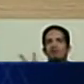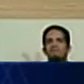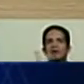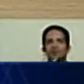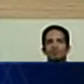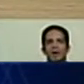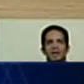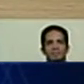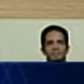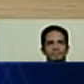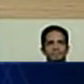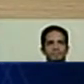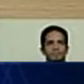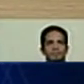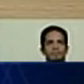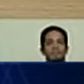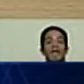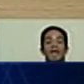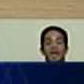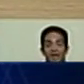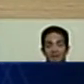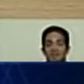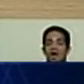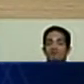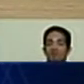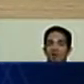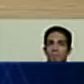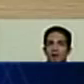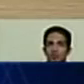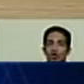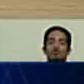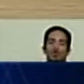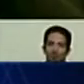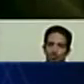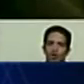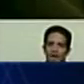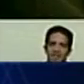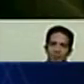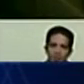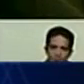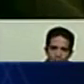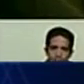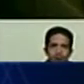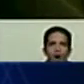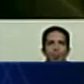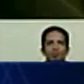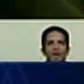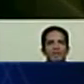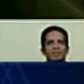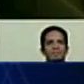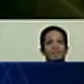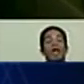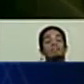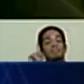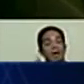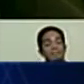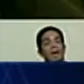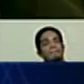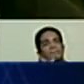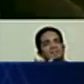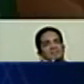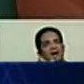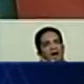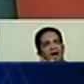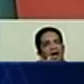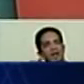esta es una información que nosotros queríamos compartir. Queremos también enviar un mensaje al hermano pueblo